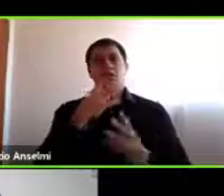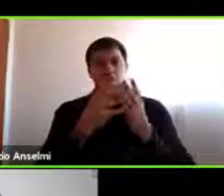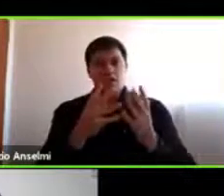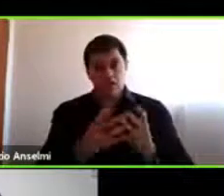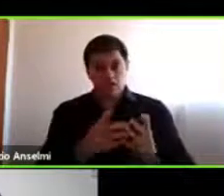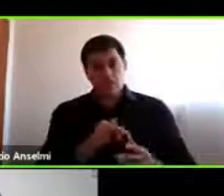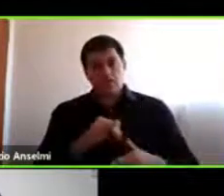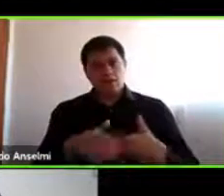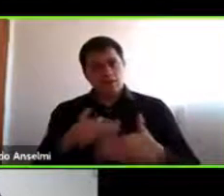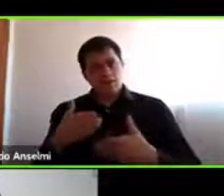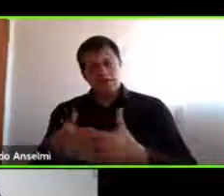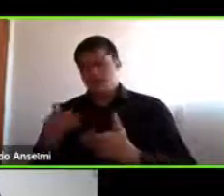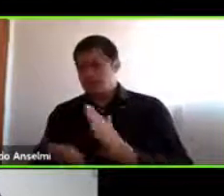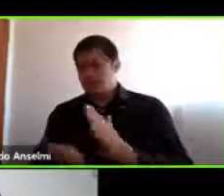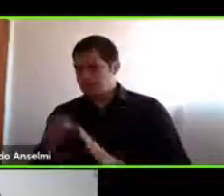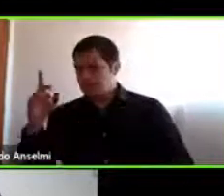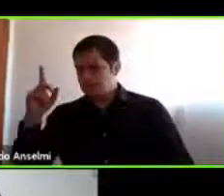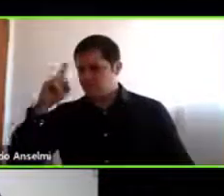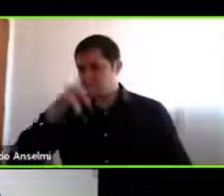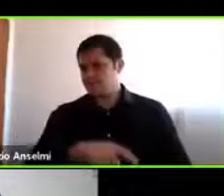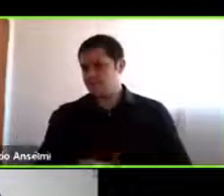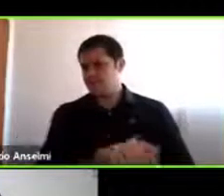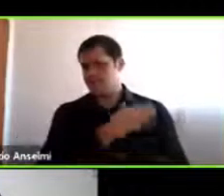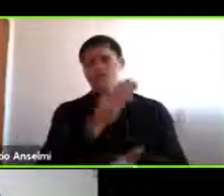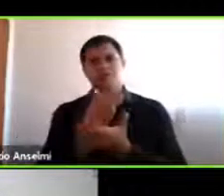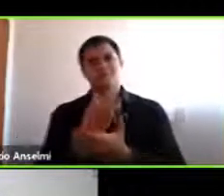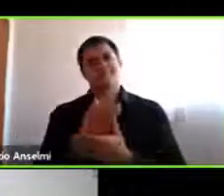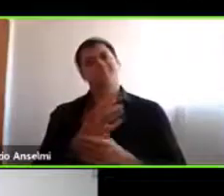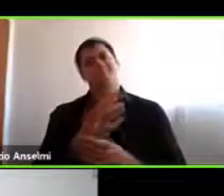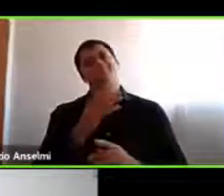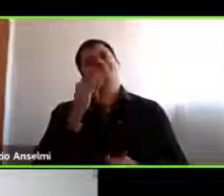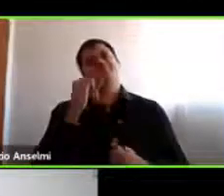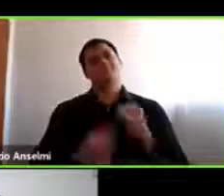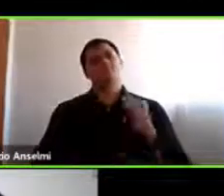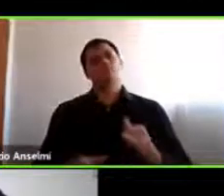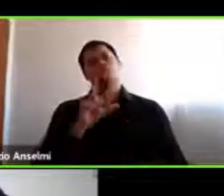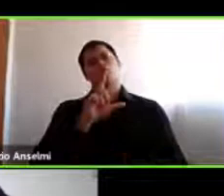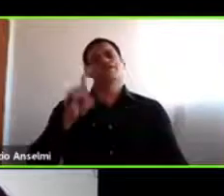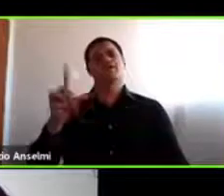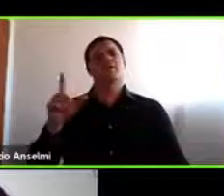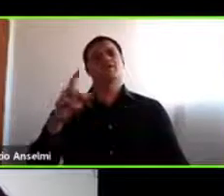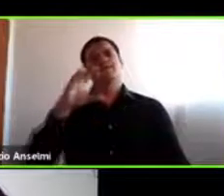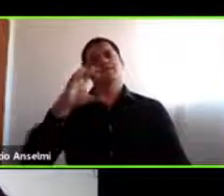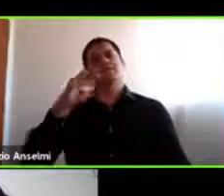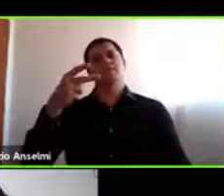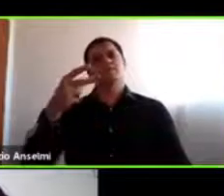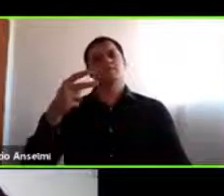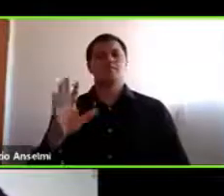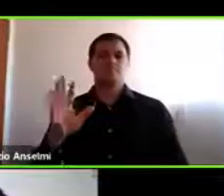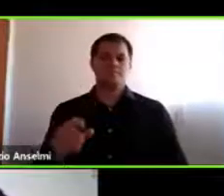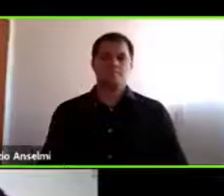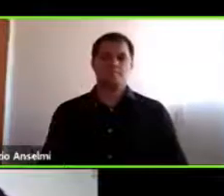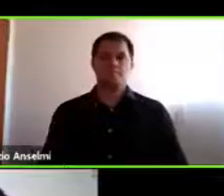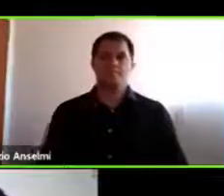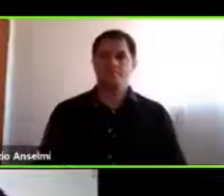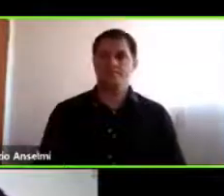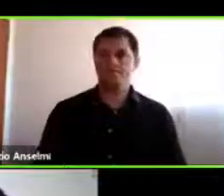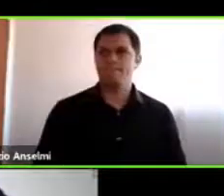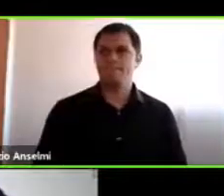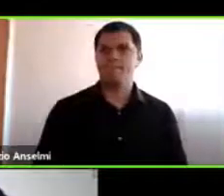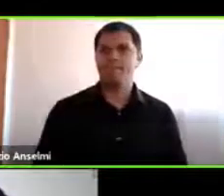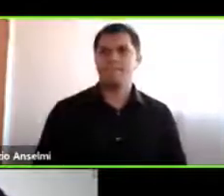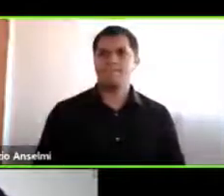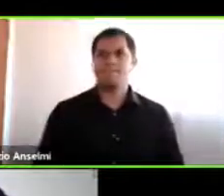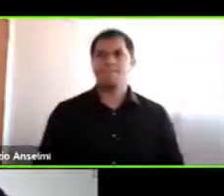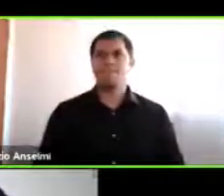avanzando hacia las más difíciles terminando con la doble L la CH etc. Sí es importante solo